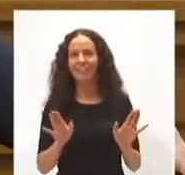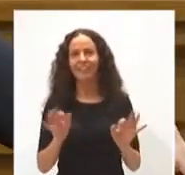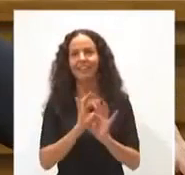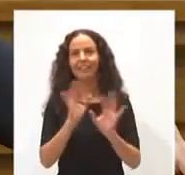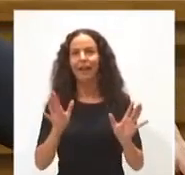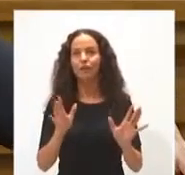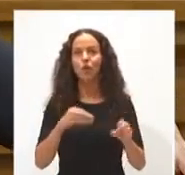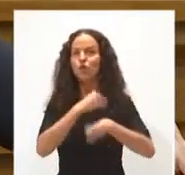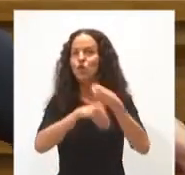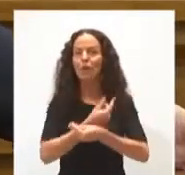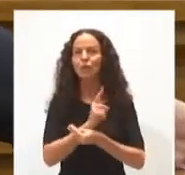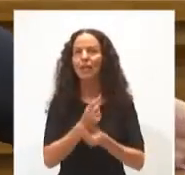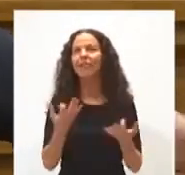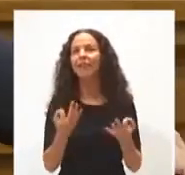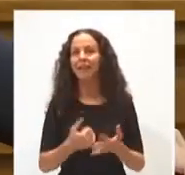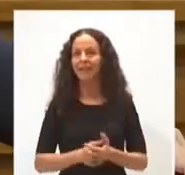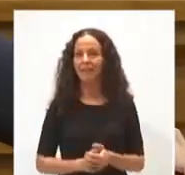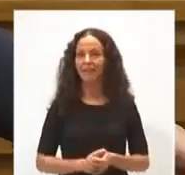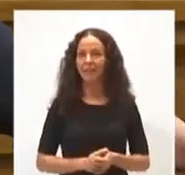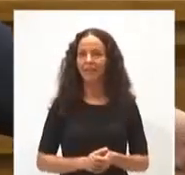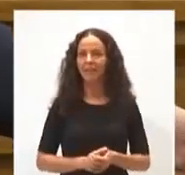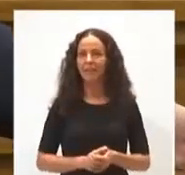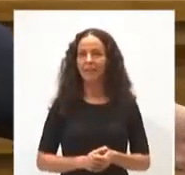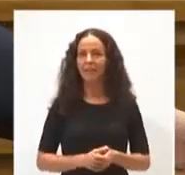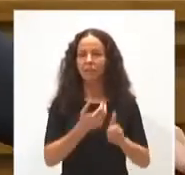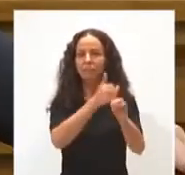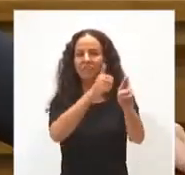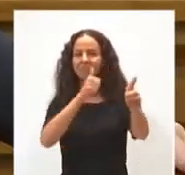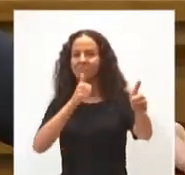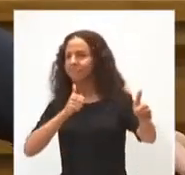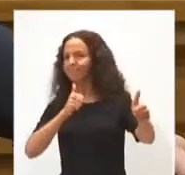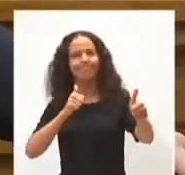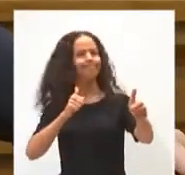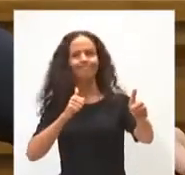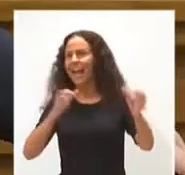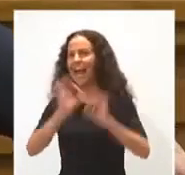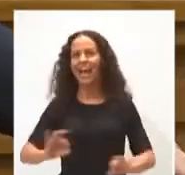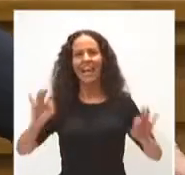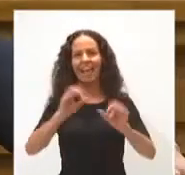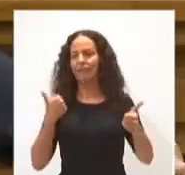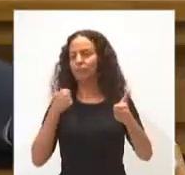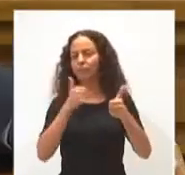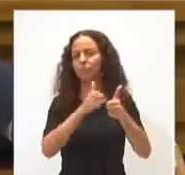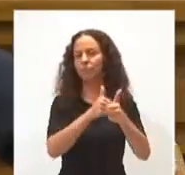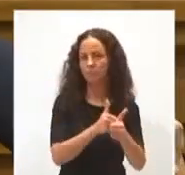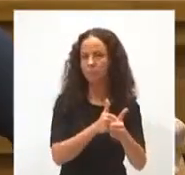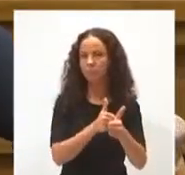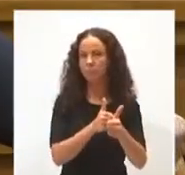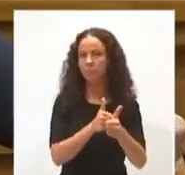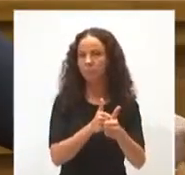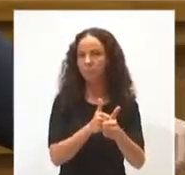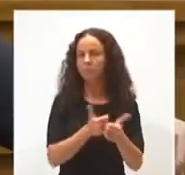no vamos a hacer es dejar atrás a nadie por problemas de ciencia económica